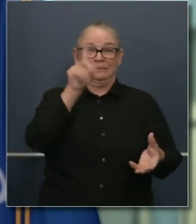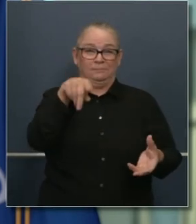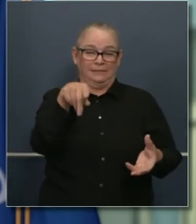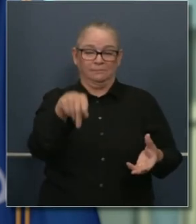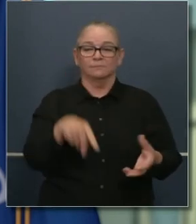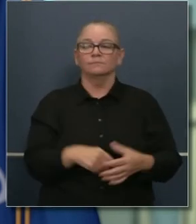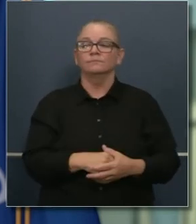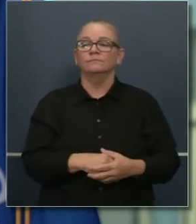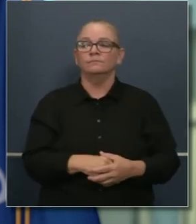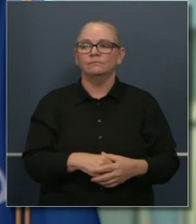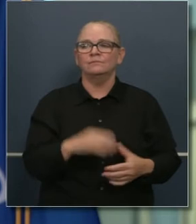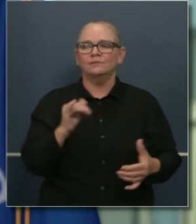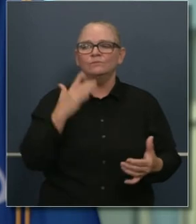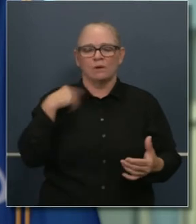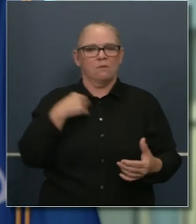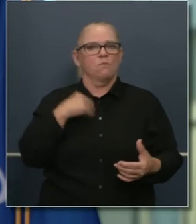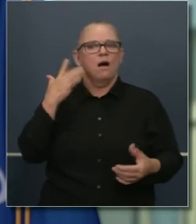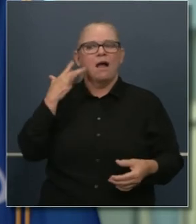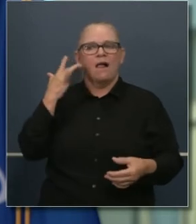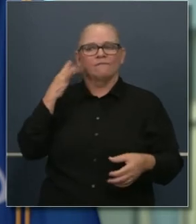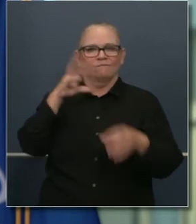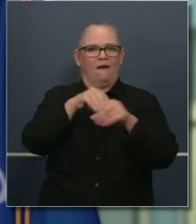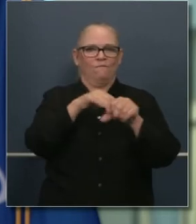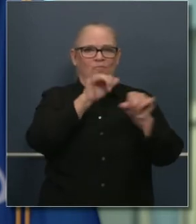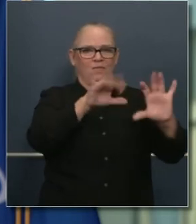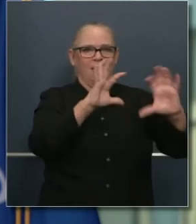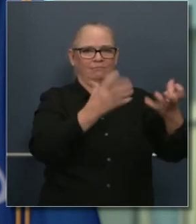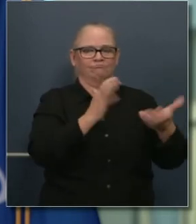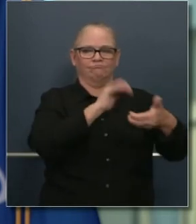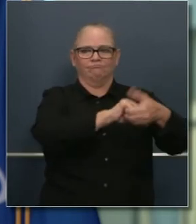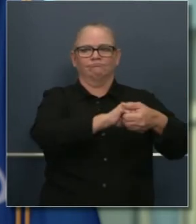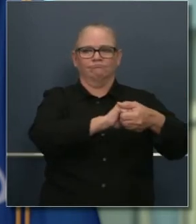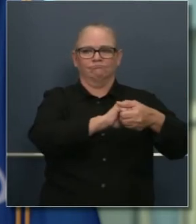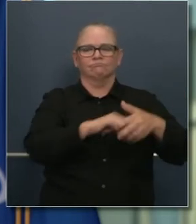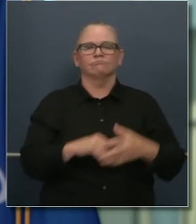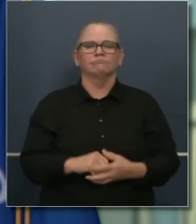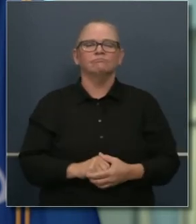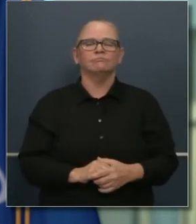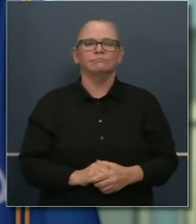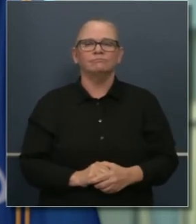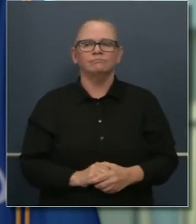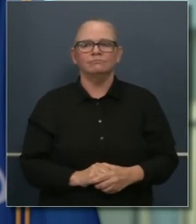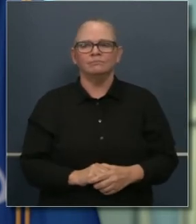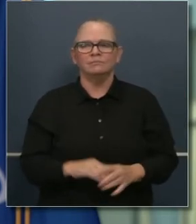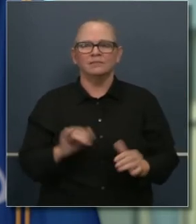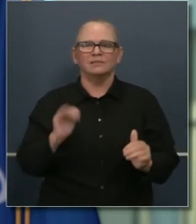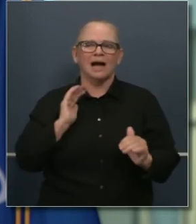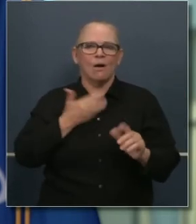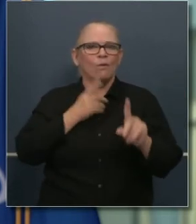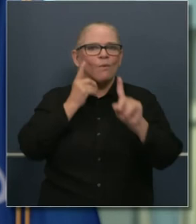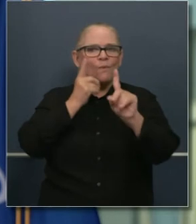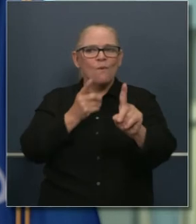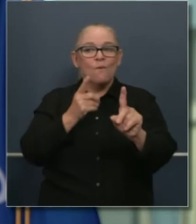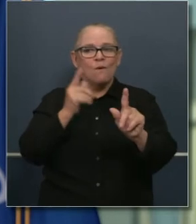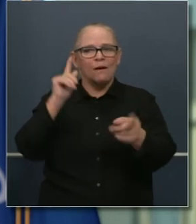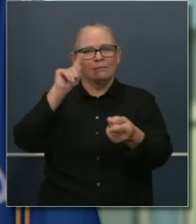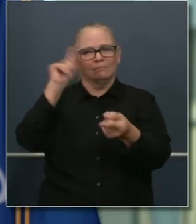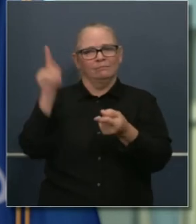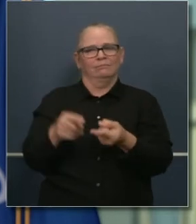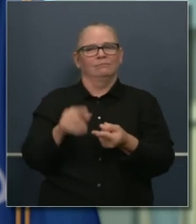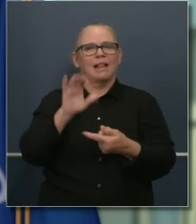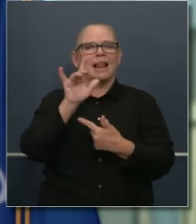mundo california ha sido admitida a este grupo ya sustituir la falta de resolución el liderazgo en cuanto al cambio